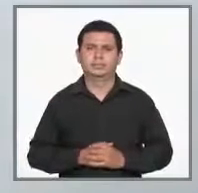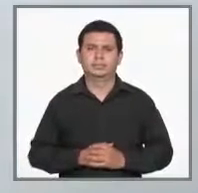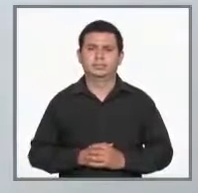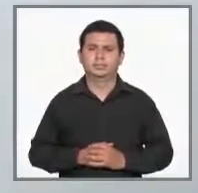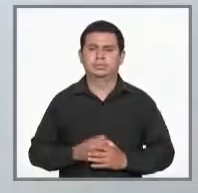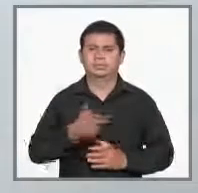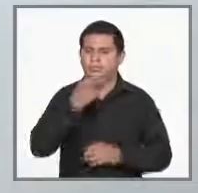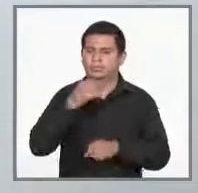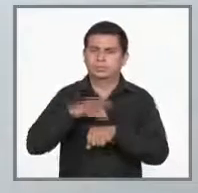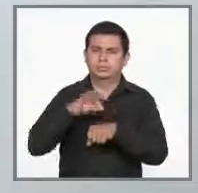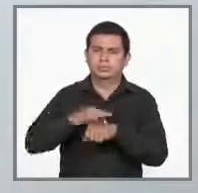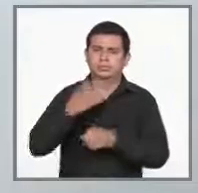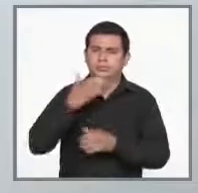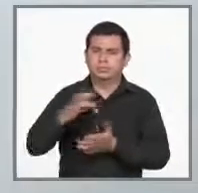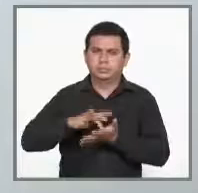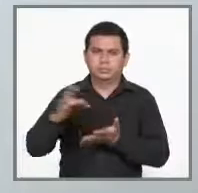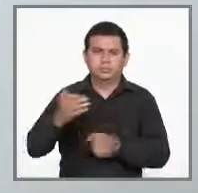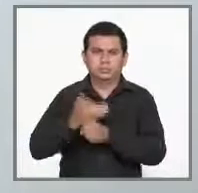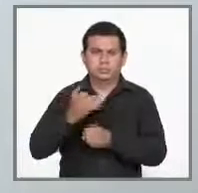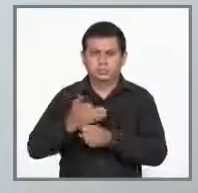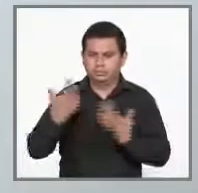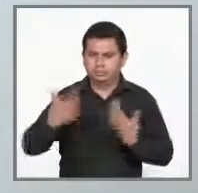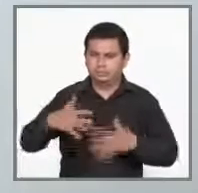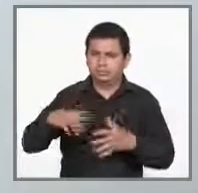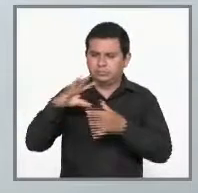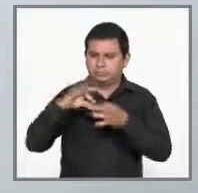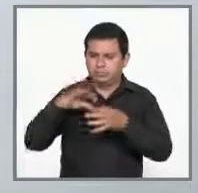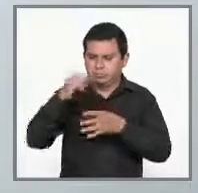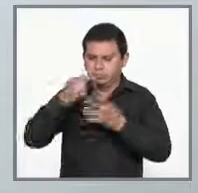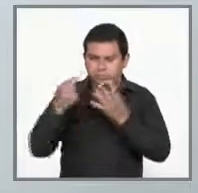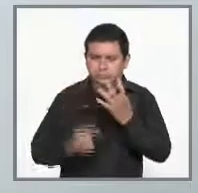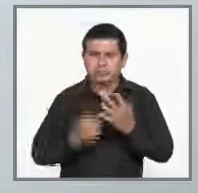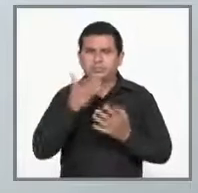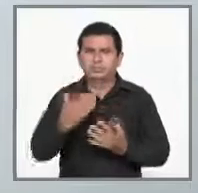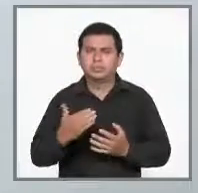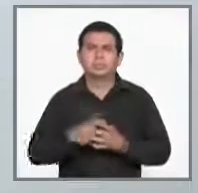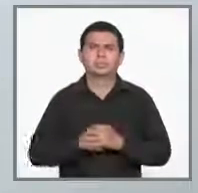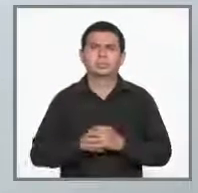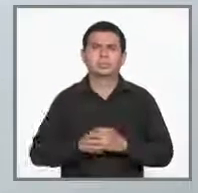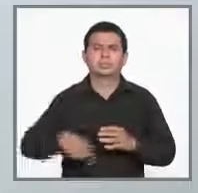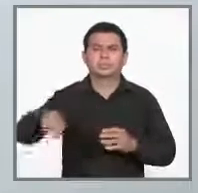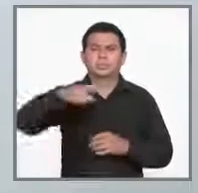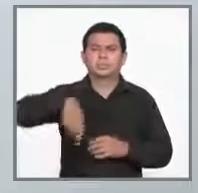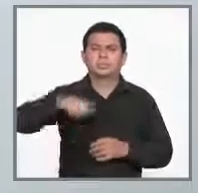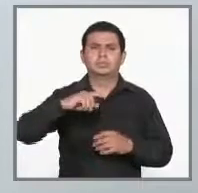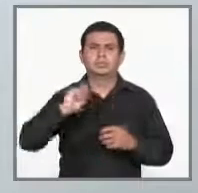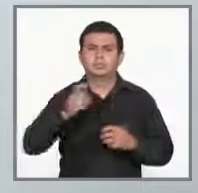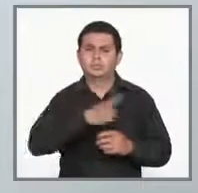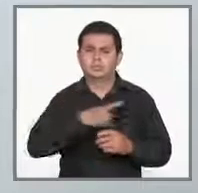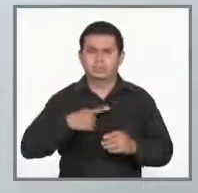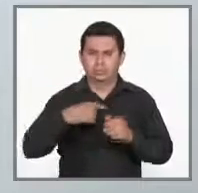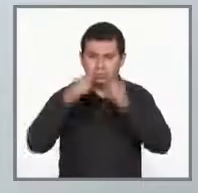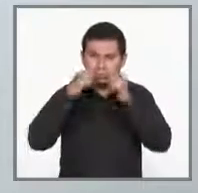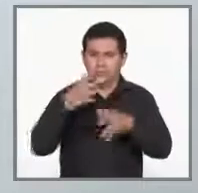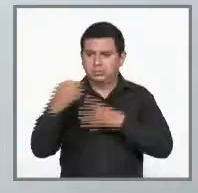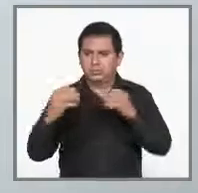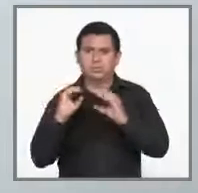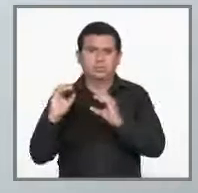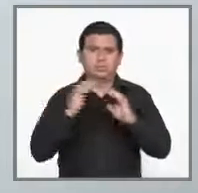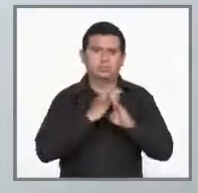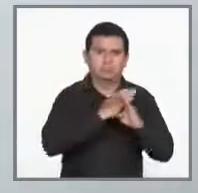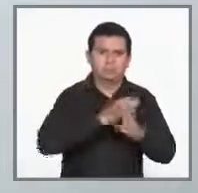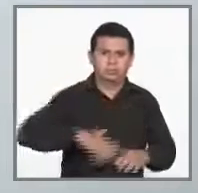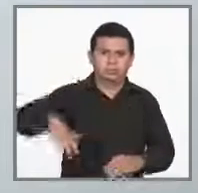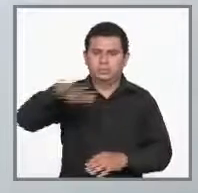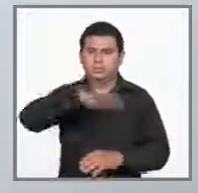el doctor ramsés enrique guevara muchas gracias por recordarnos estas medidas sanitarias que harán la diferencia para cortar con la cadena de contagios en el